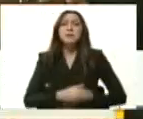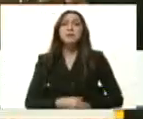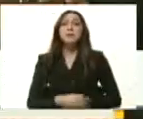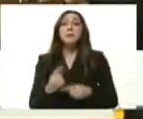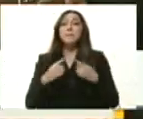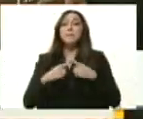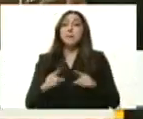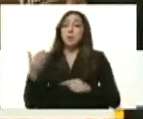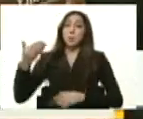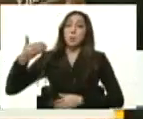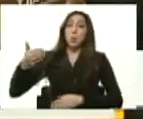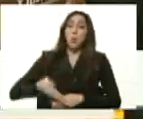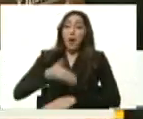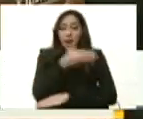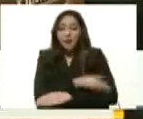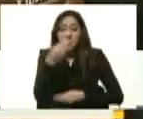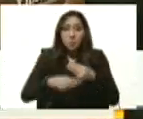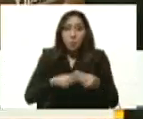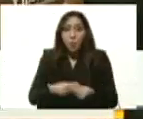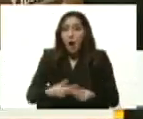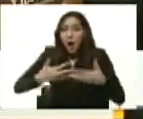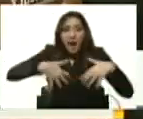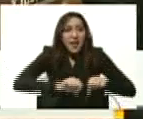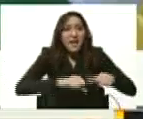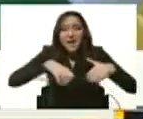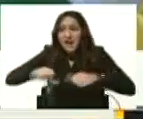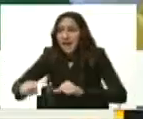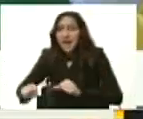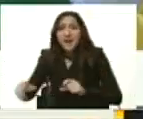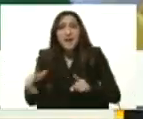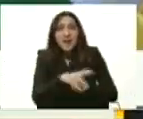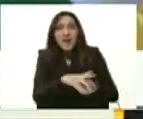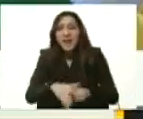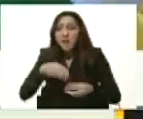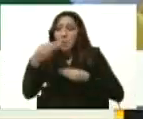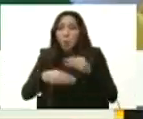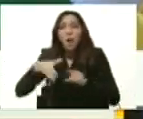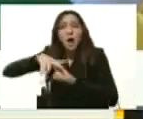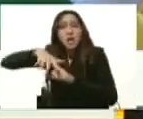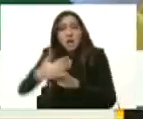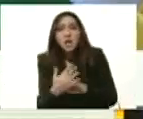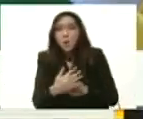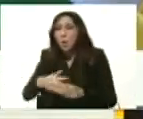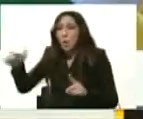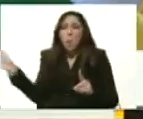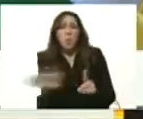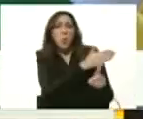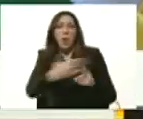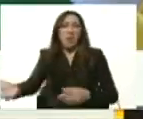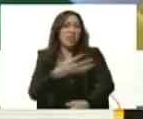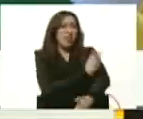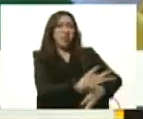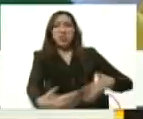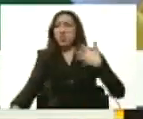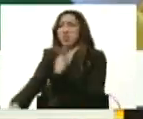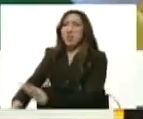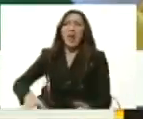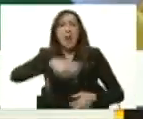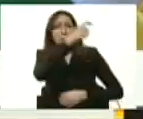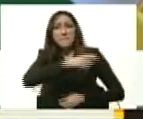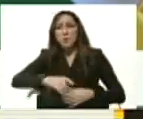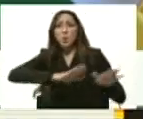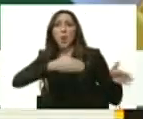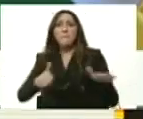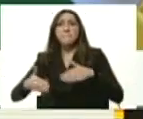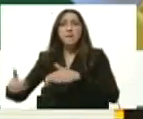ese entonces las masacres de Sacaba y Sencata, los dos hechos de represión violenta sangrienta con mayor número de fallecidos